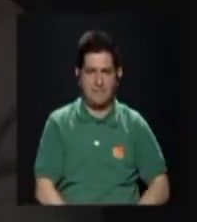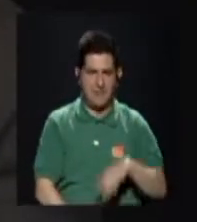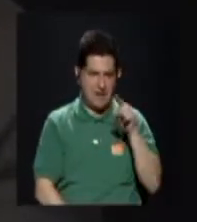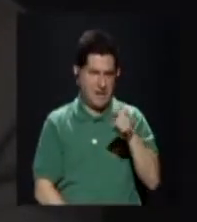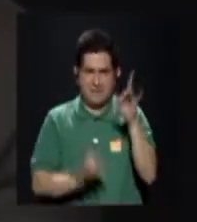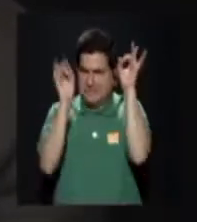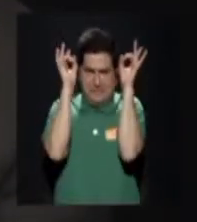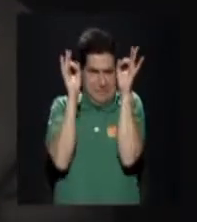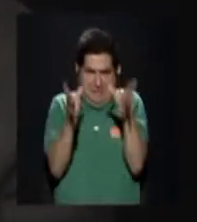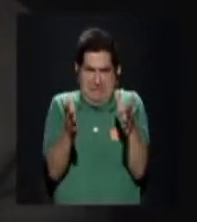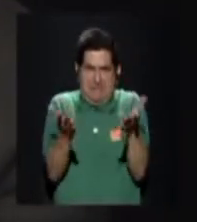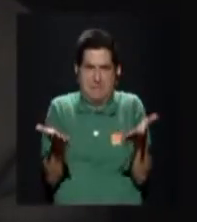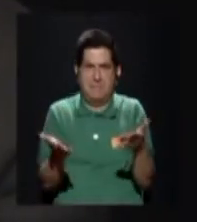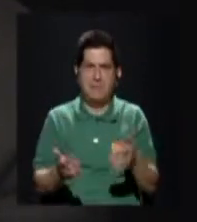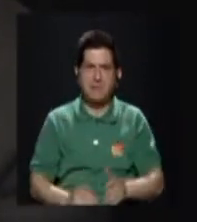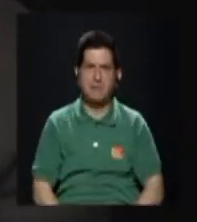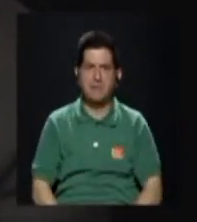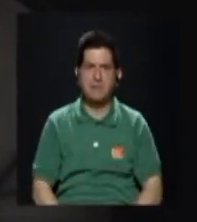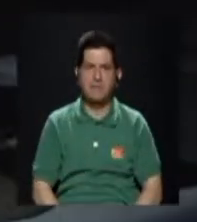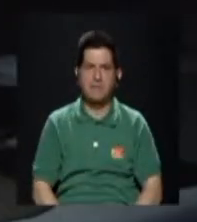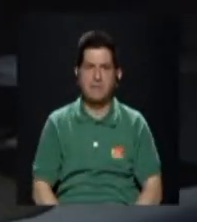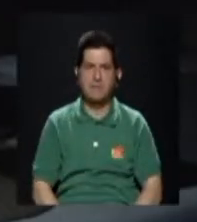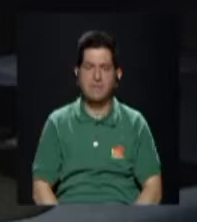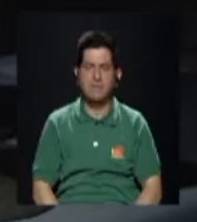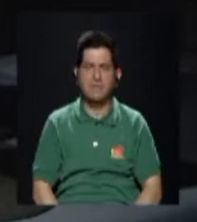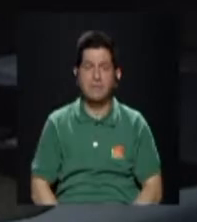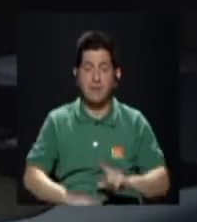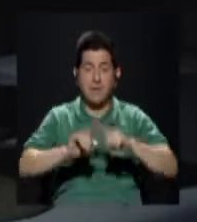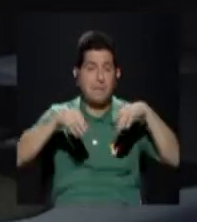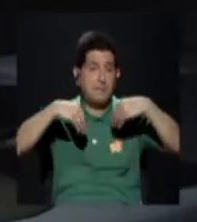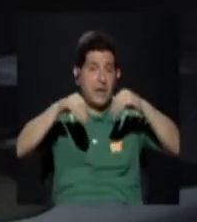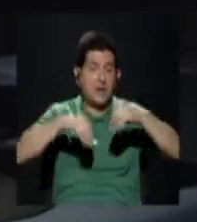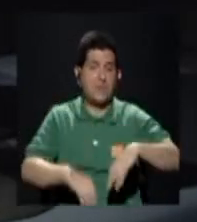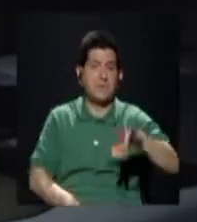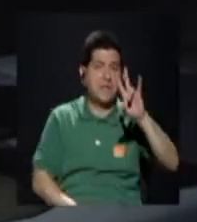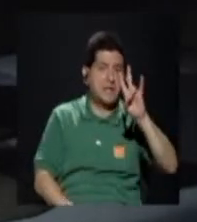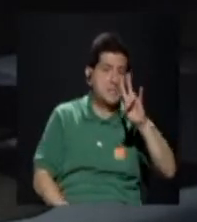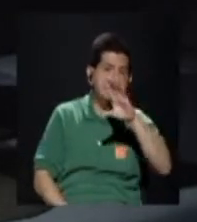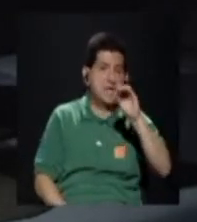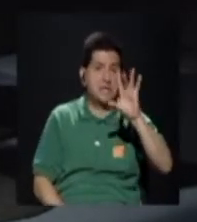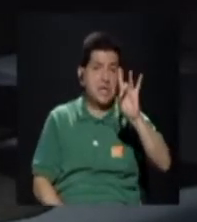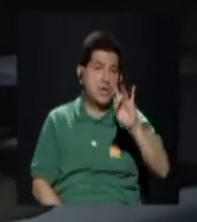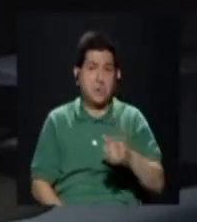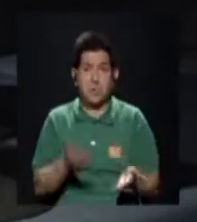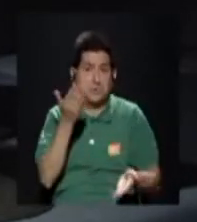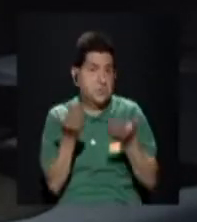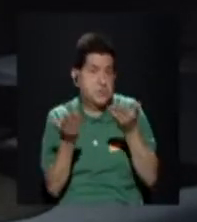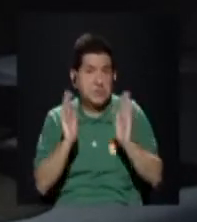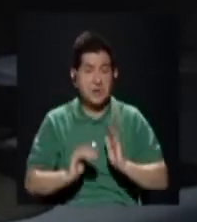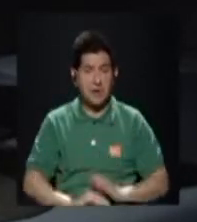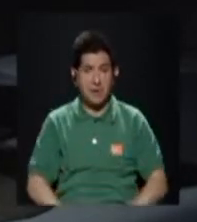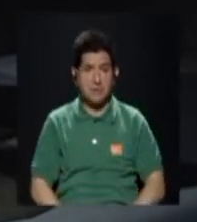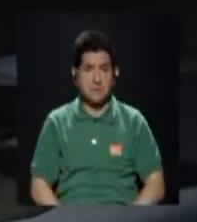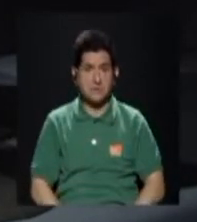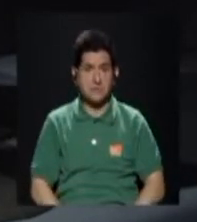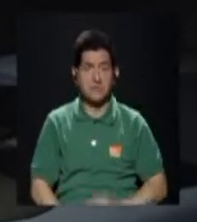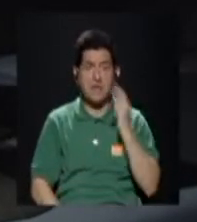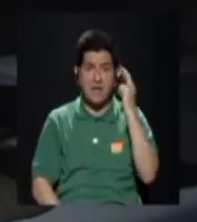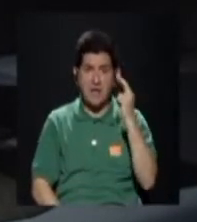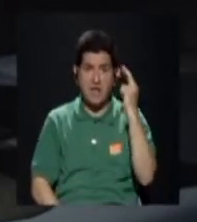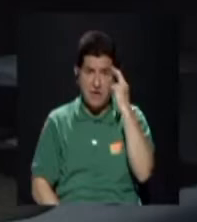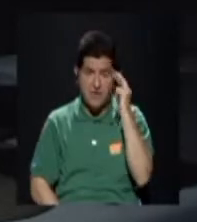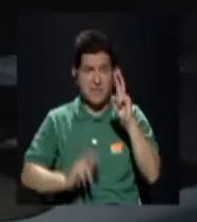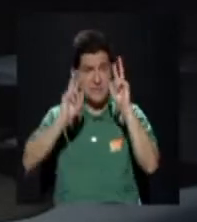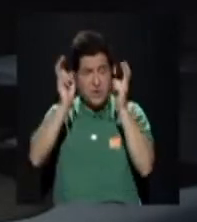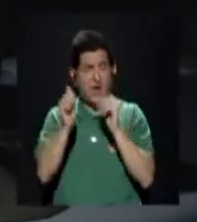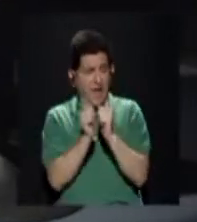son barbaridades, ¿verdad? Pero se puede vender a 7 u 8. Y por eso es del